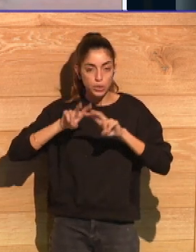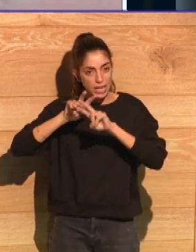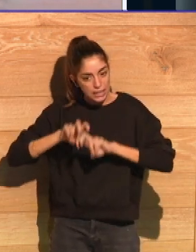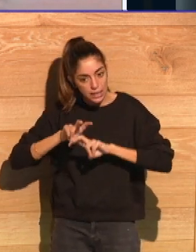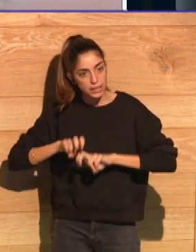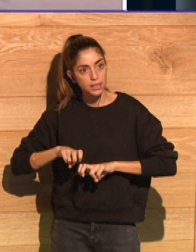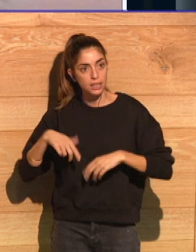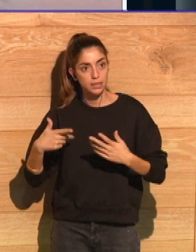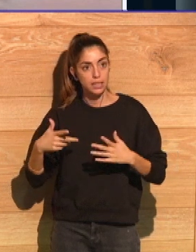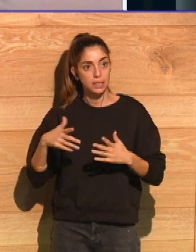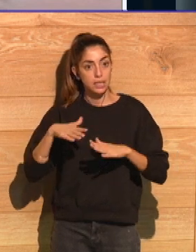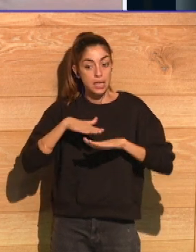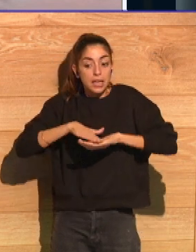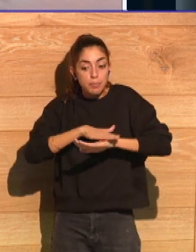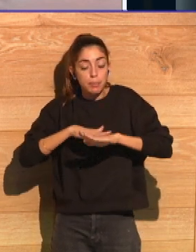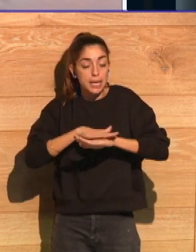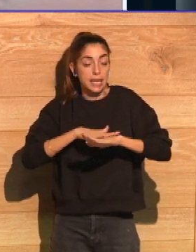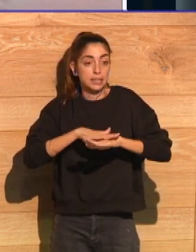se basan, en la creatividad.